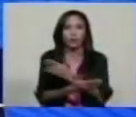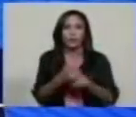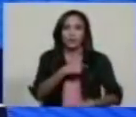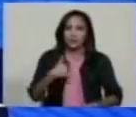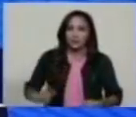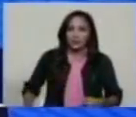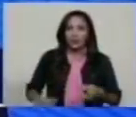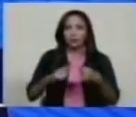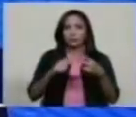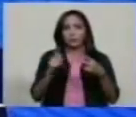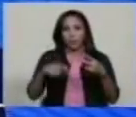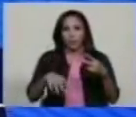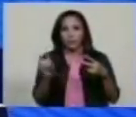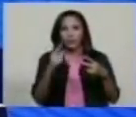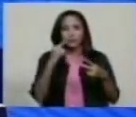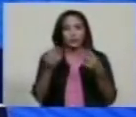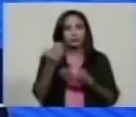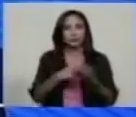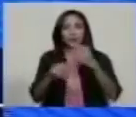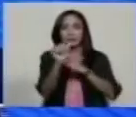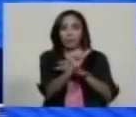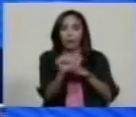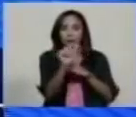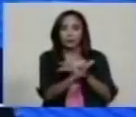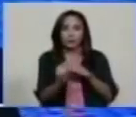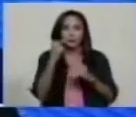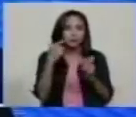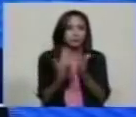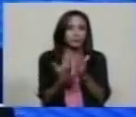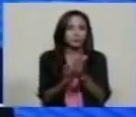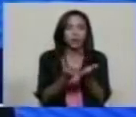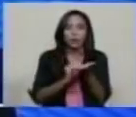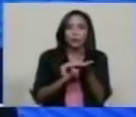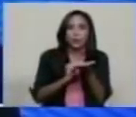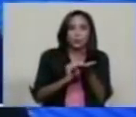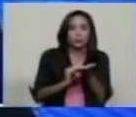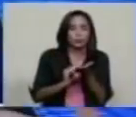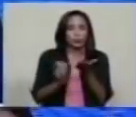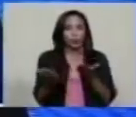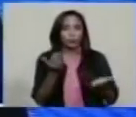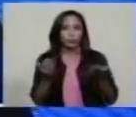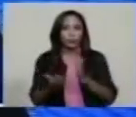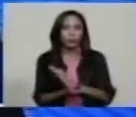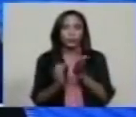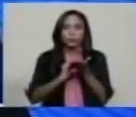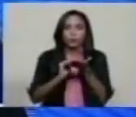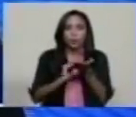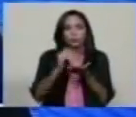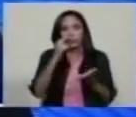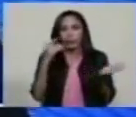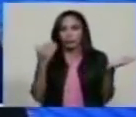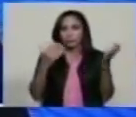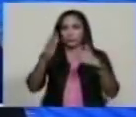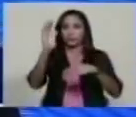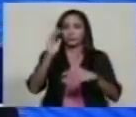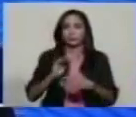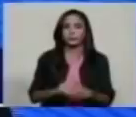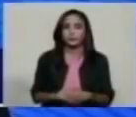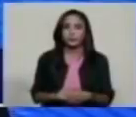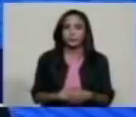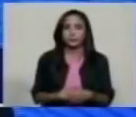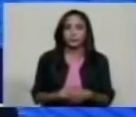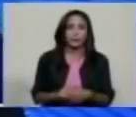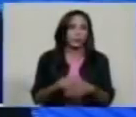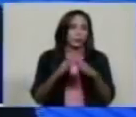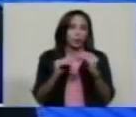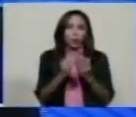ha estado pendiente semana a semana para resolver los temas de carácter bilateral, para poder impulsar la finalización de